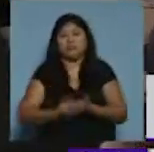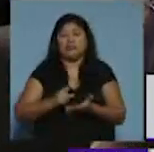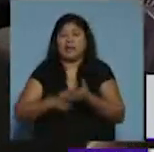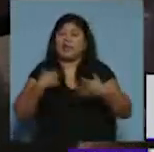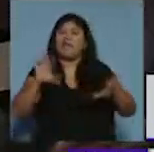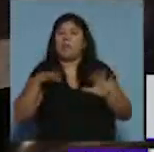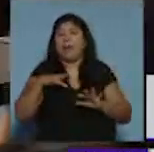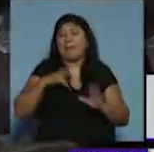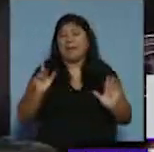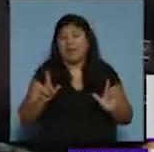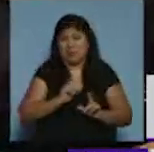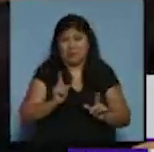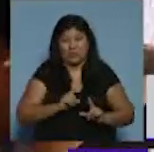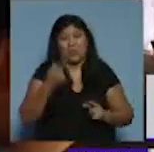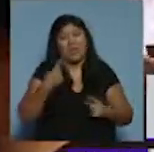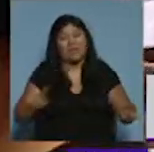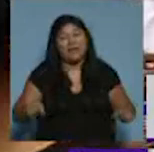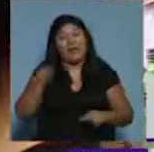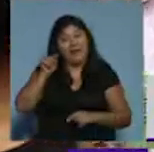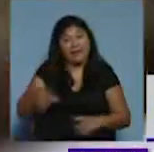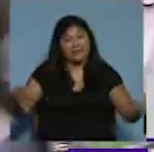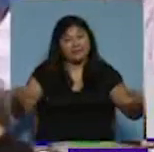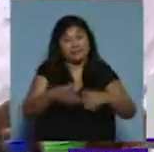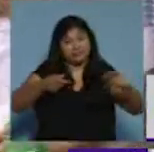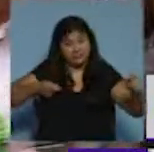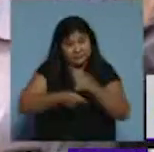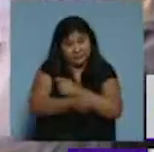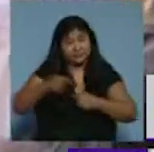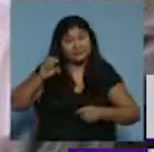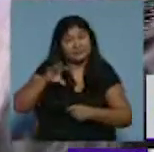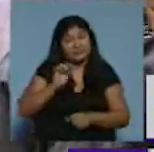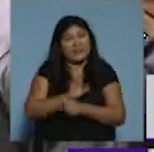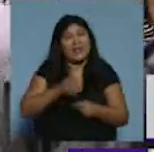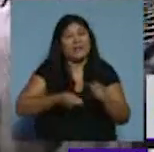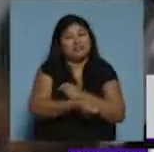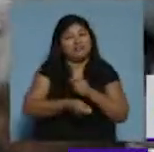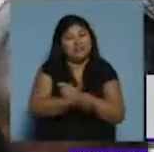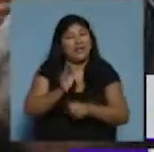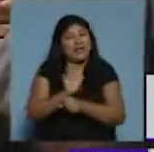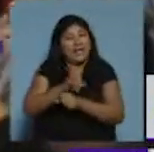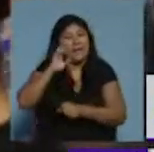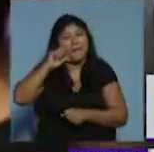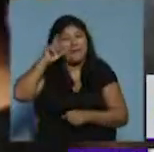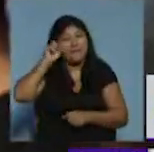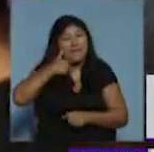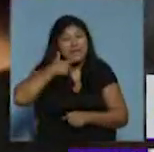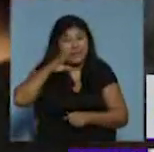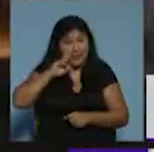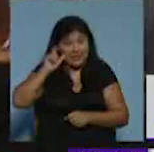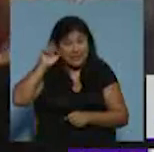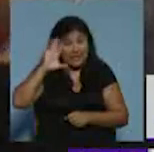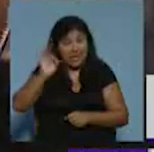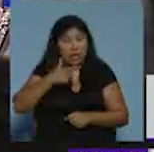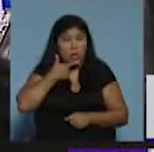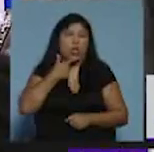villeros se ha establecido con un grado de certeza necesaria una condena y la aplicación